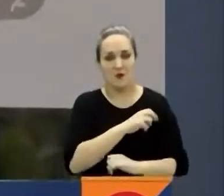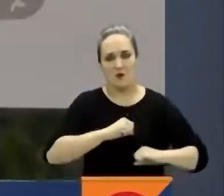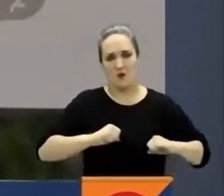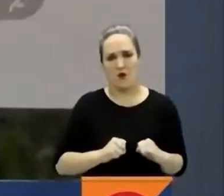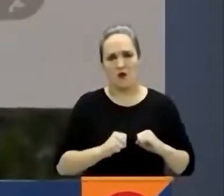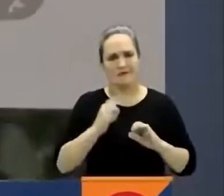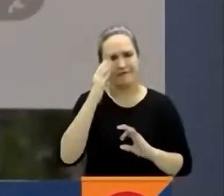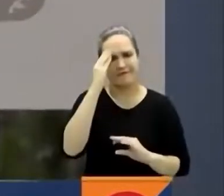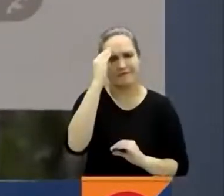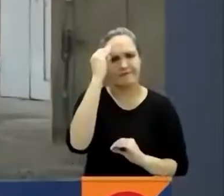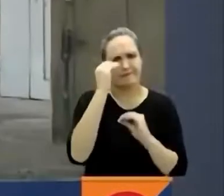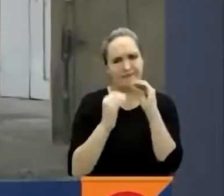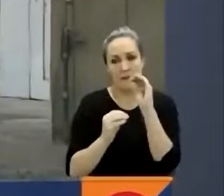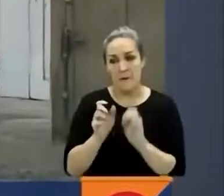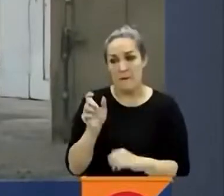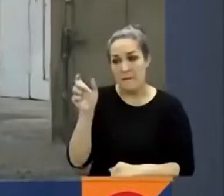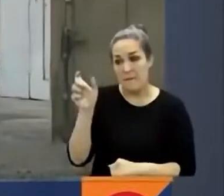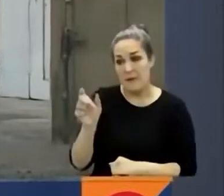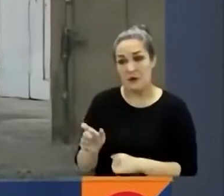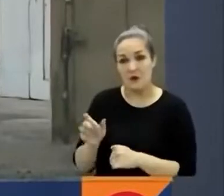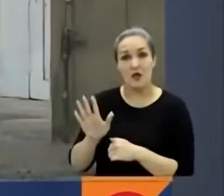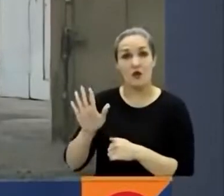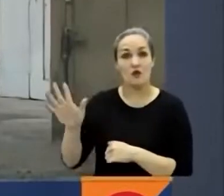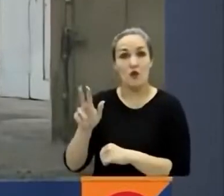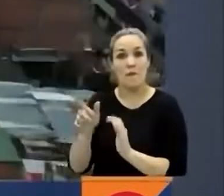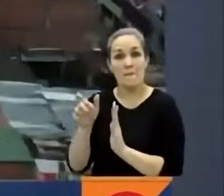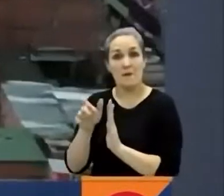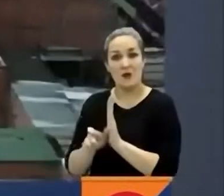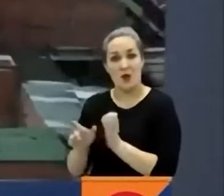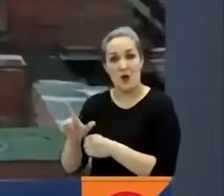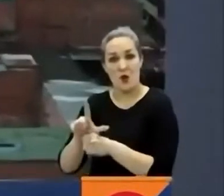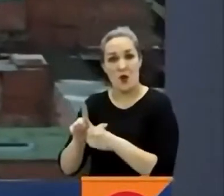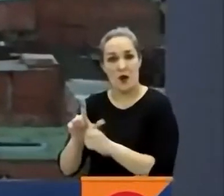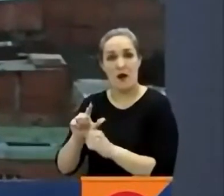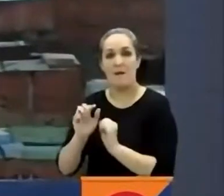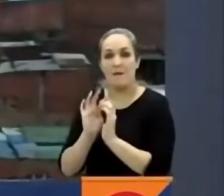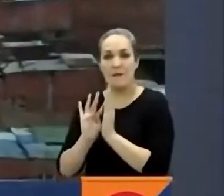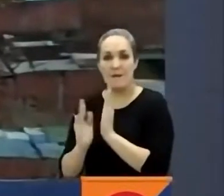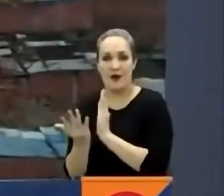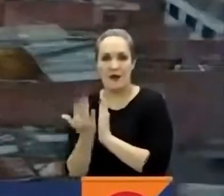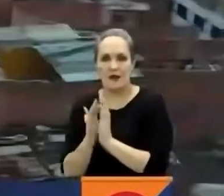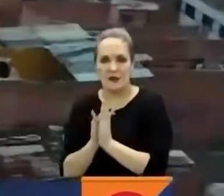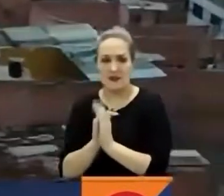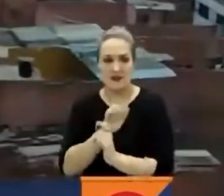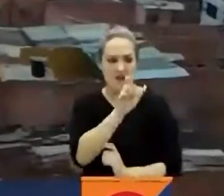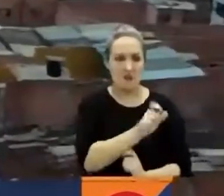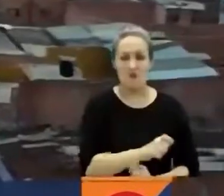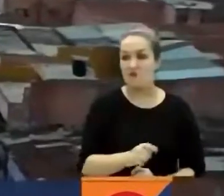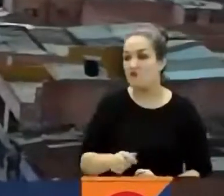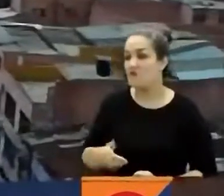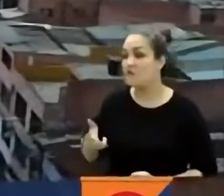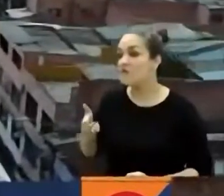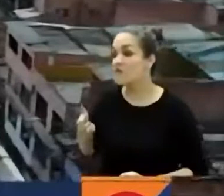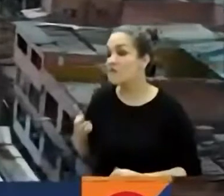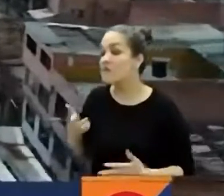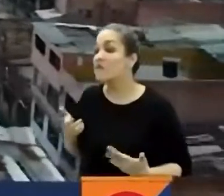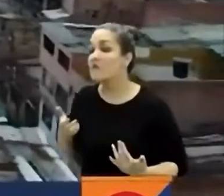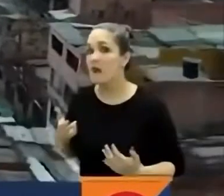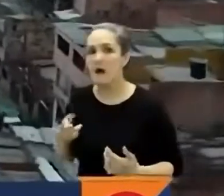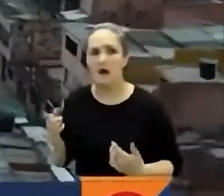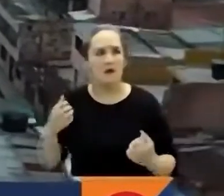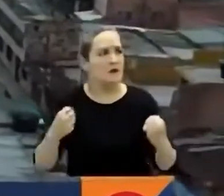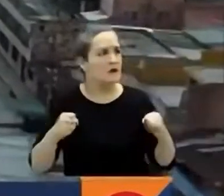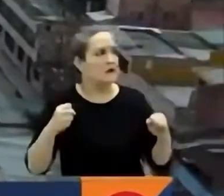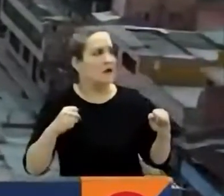que la personera local de Los Mártires fue víctima de intimidaciones por parte de delincuentes armados. El órgano de control le pidió